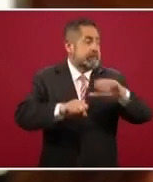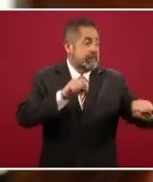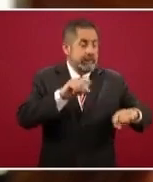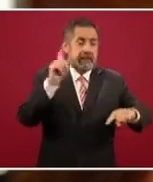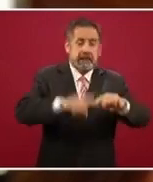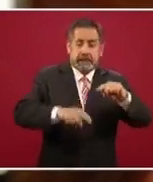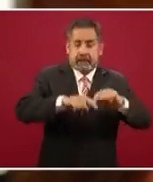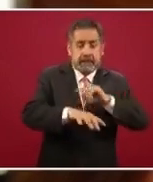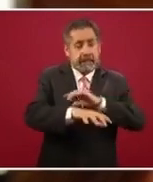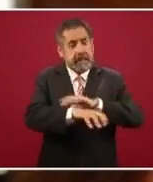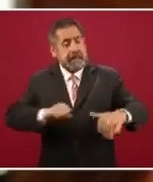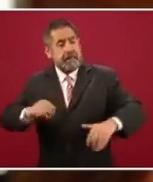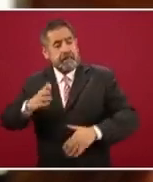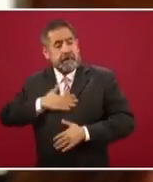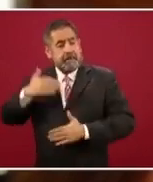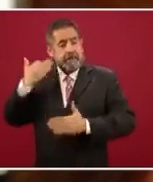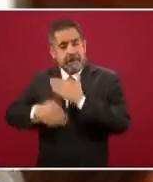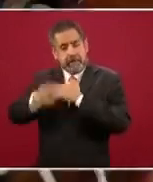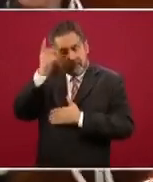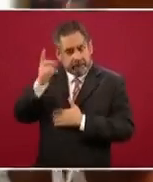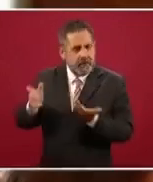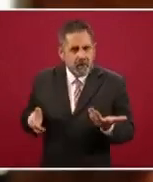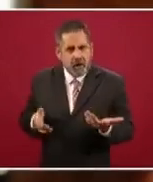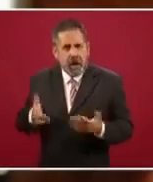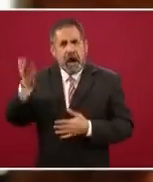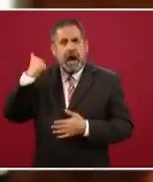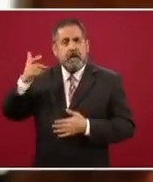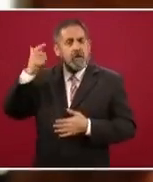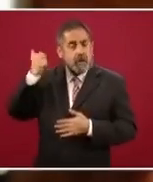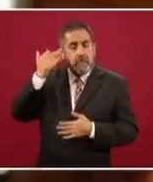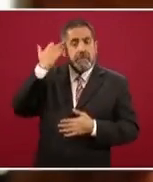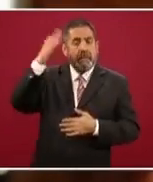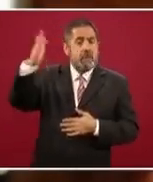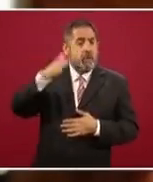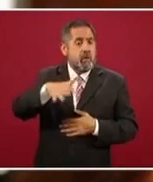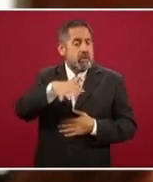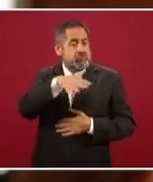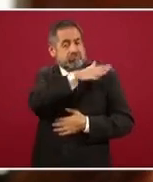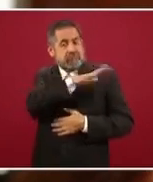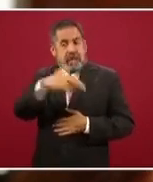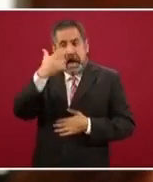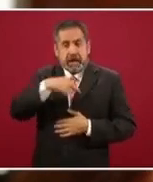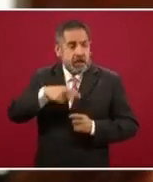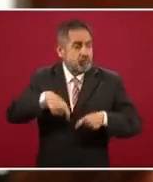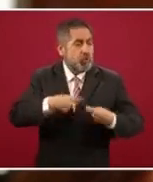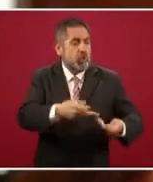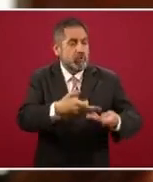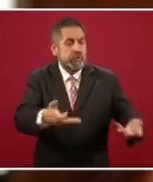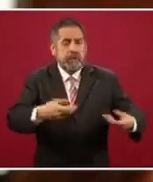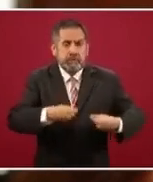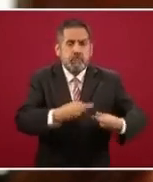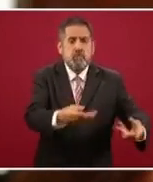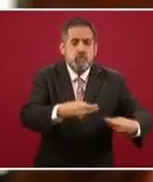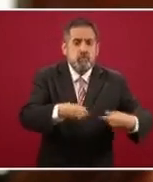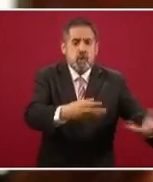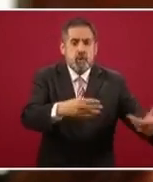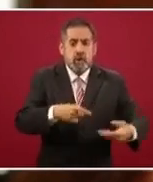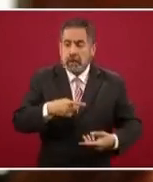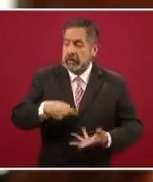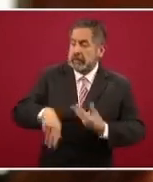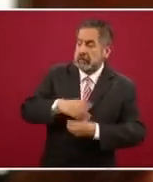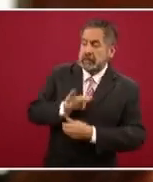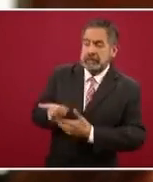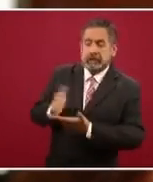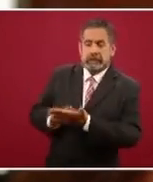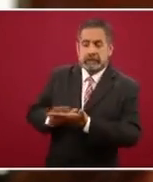y tierras que fueron dotadas de nuestro general, en tiempos de nuestro general Lázaro Cárdenas, porque los agricultores no han podido pagar